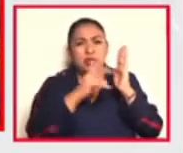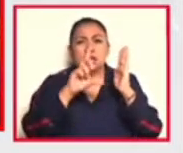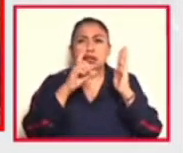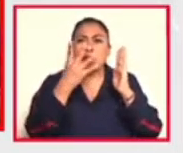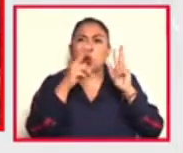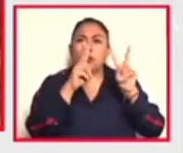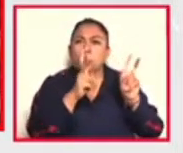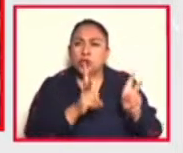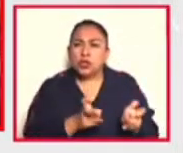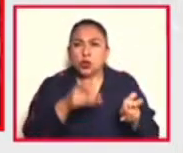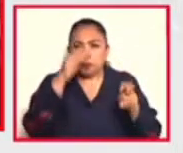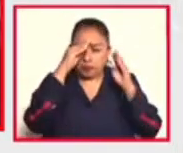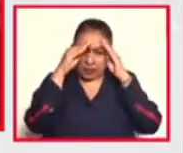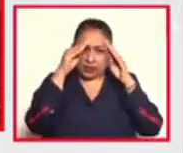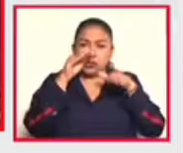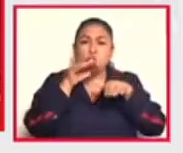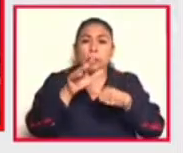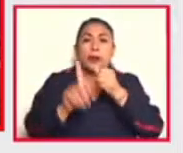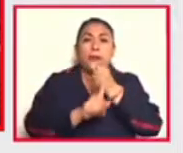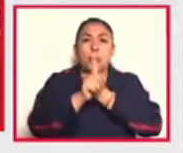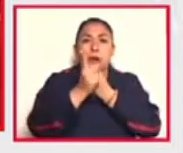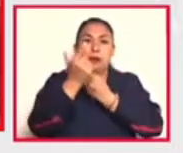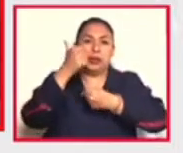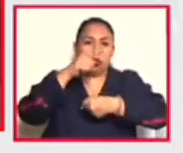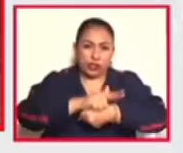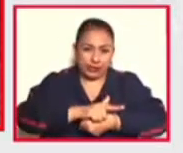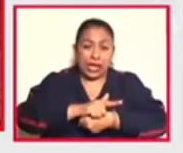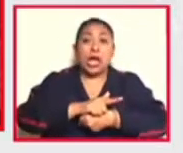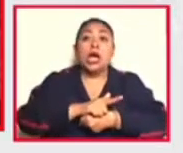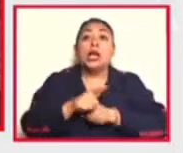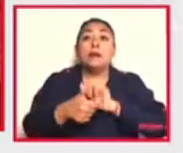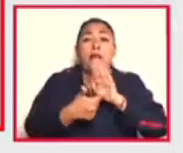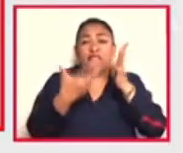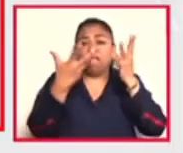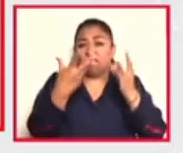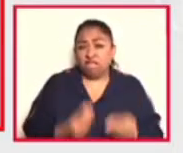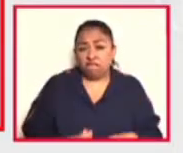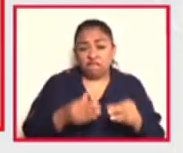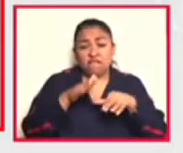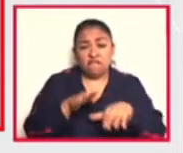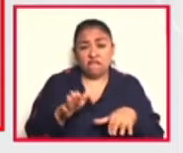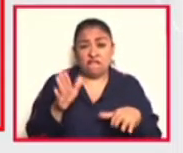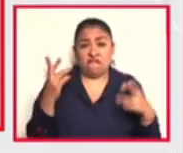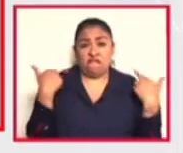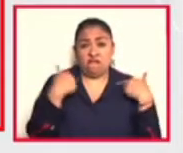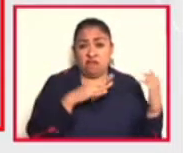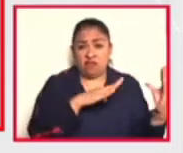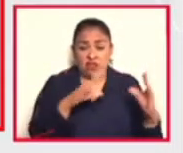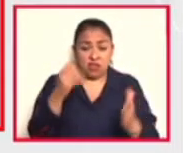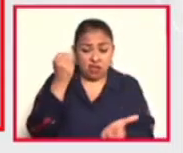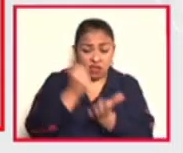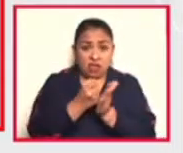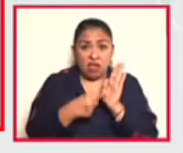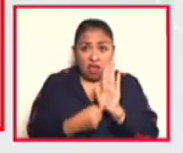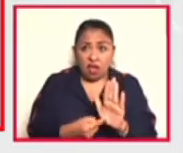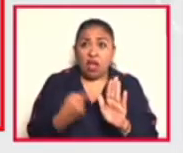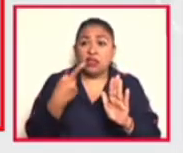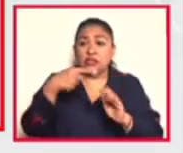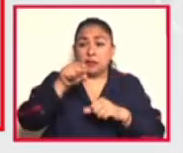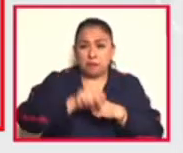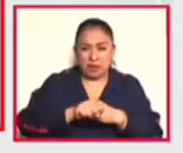reflexionan al respecto de los problemas sociales y muestran el caudal del entorno académico, el sello ofrece en la semana Grano de